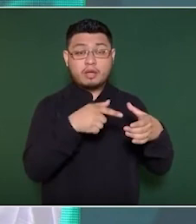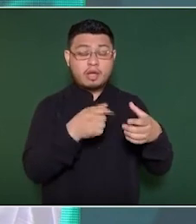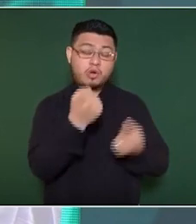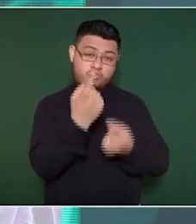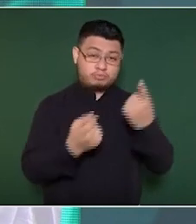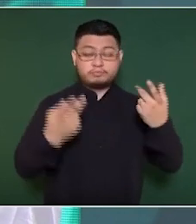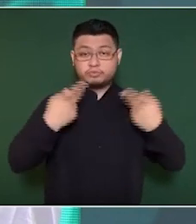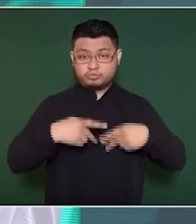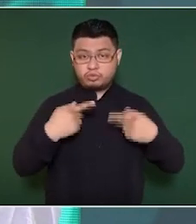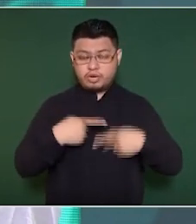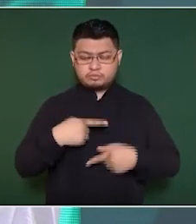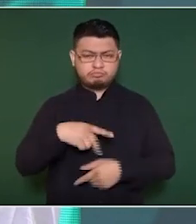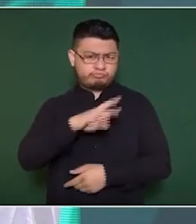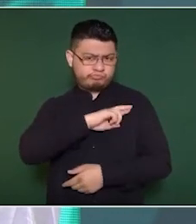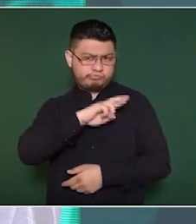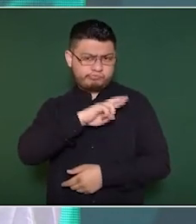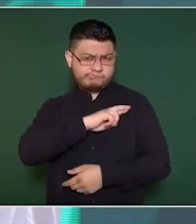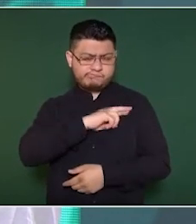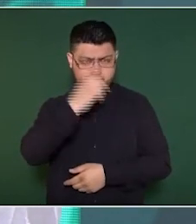privados,